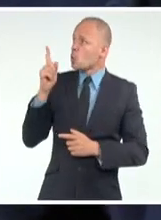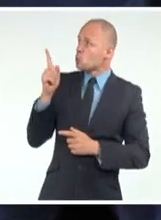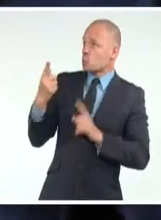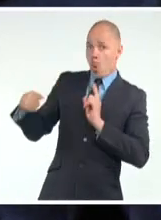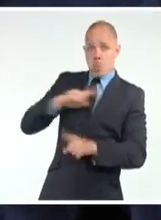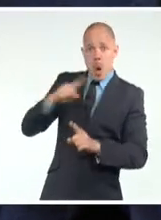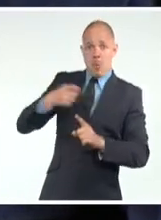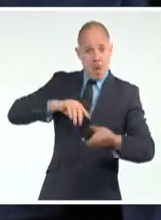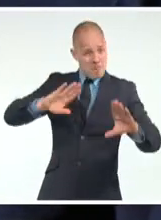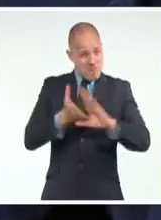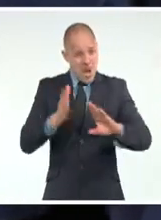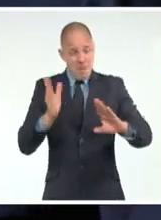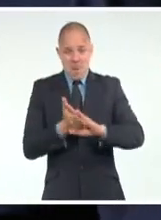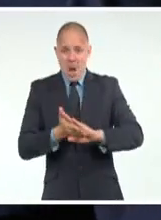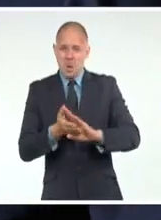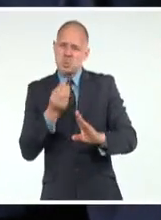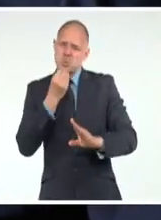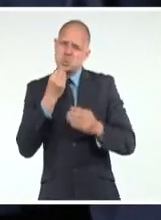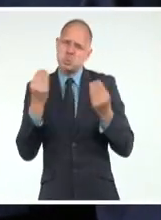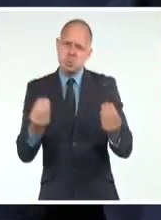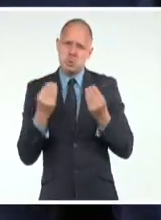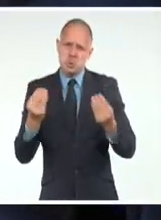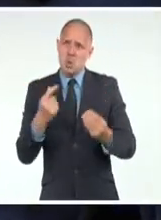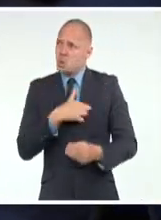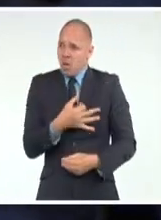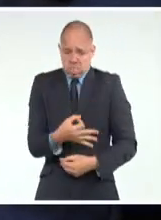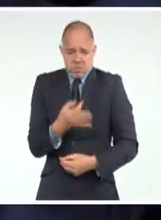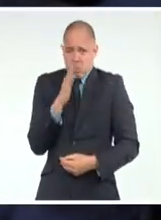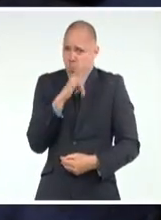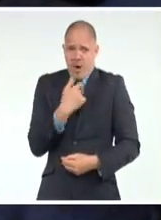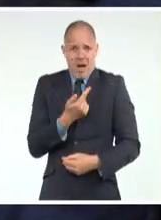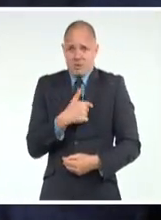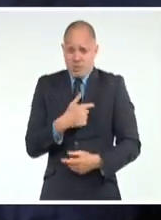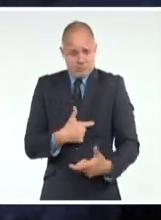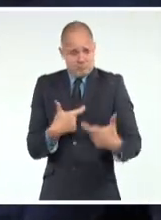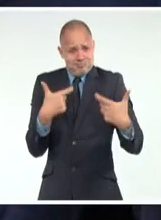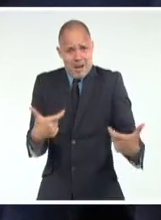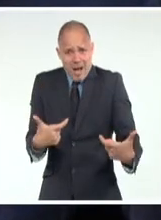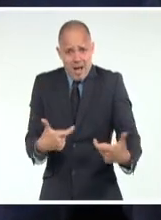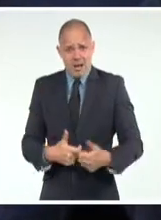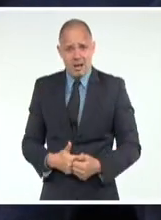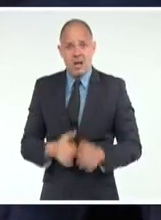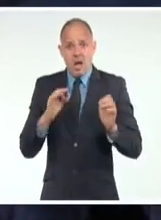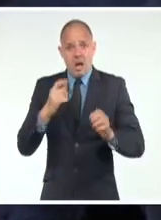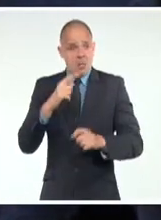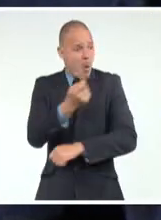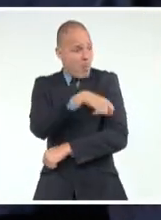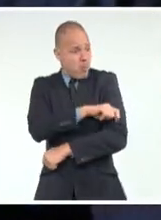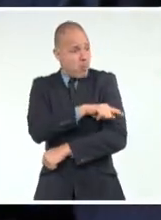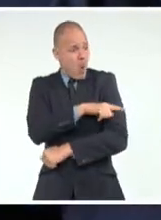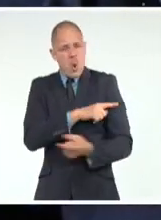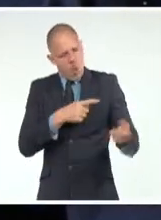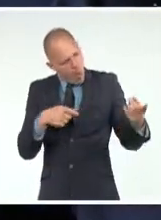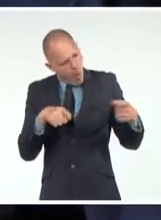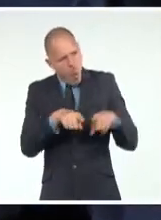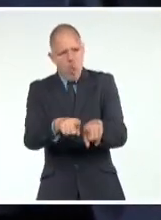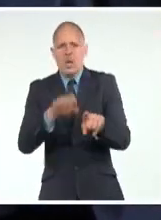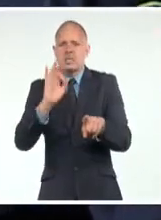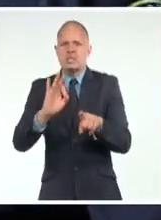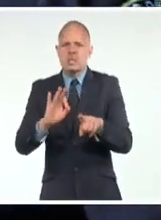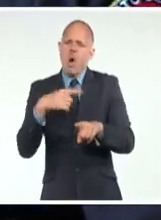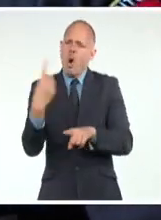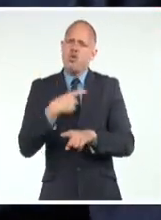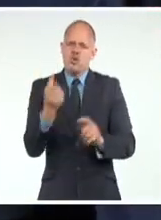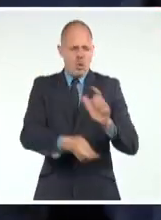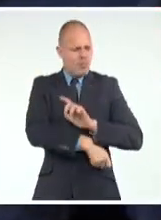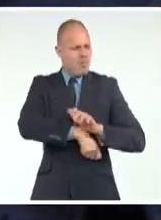tus habladurías, que aquí no hay cobardía, está visto y demostrado. Con el pueblo que está a mi lado, alzando machete y